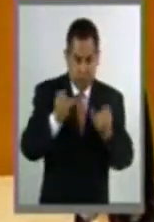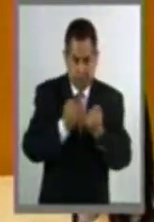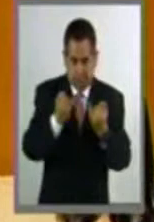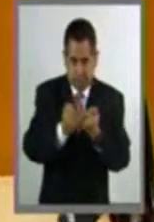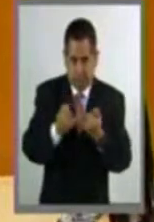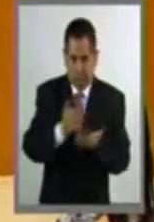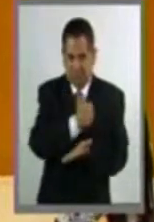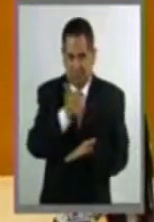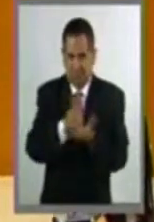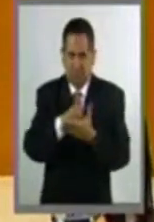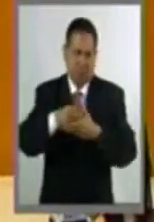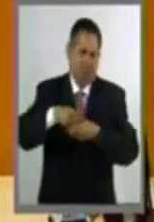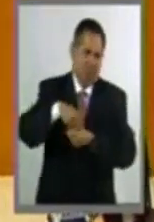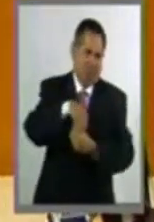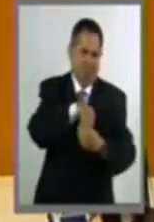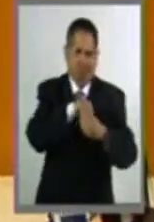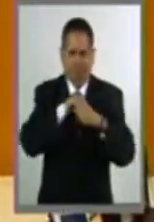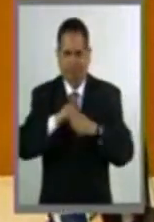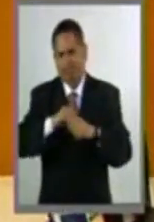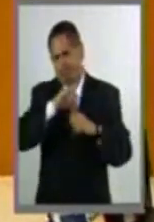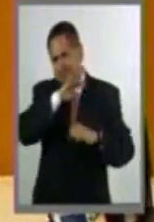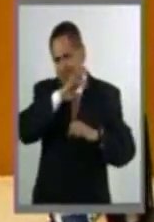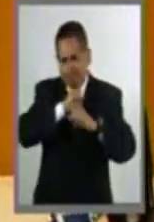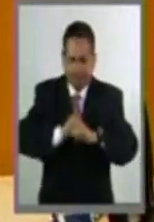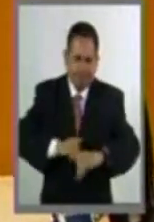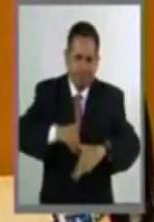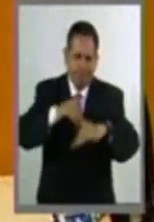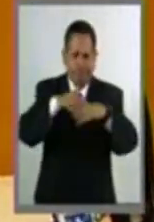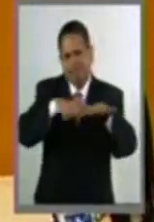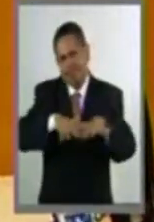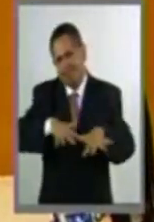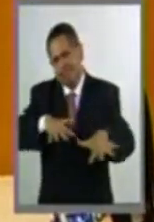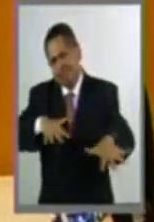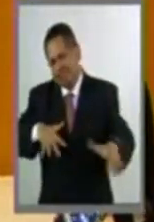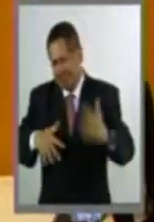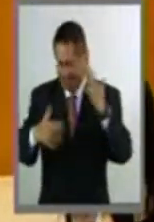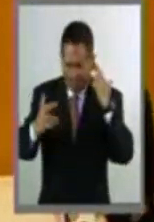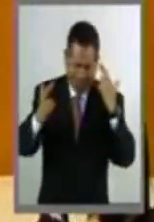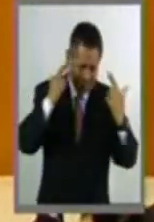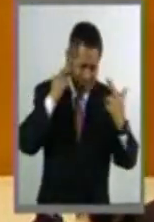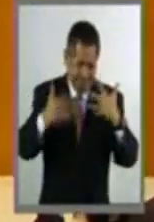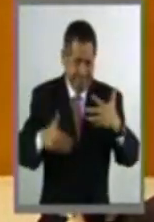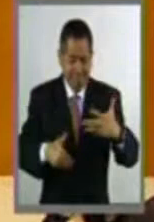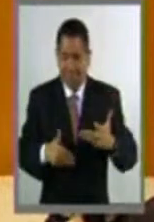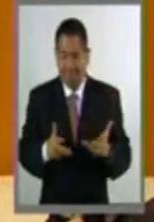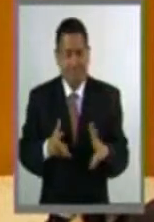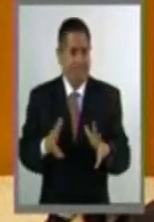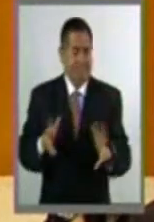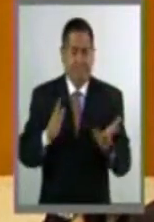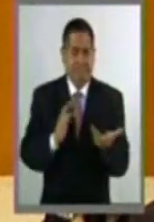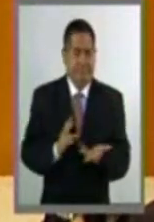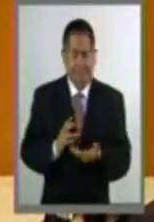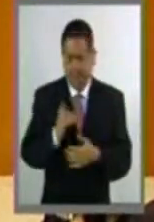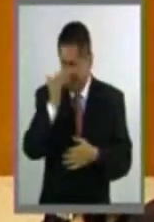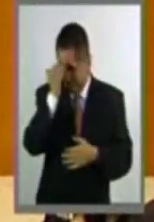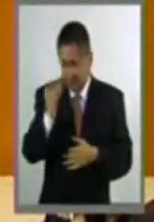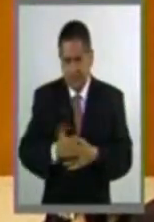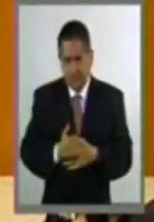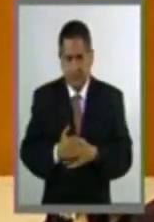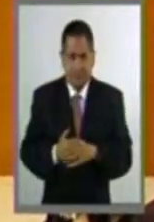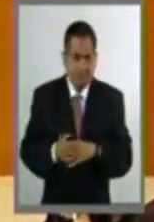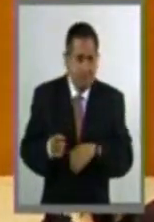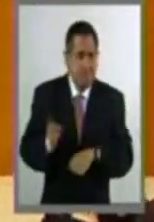ciudades congestionadas, contaminadas, ruidosas, que día con día hacen casi